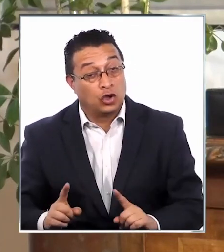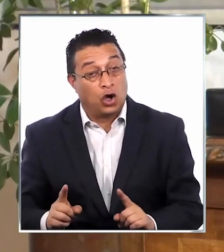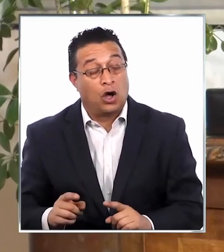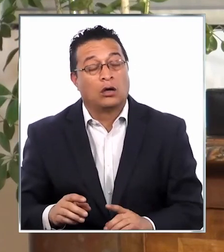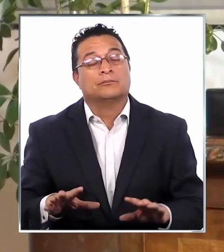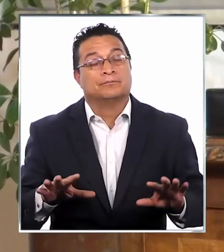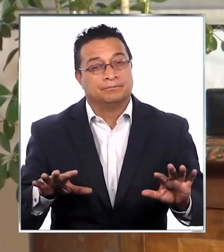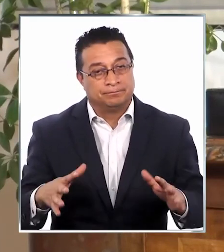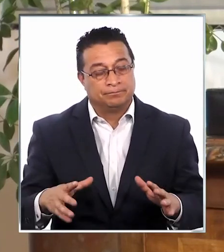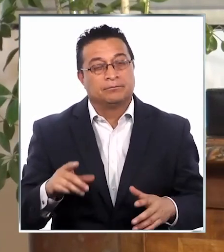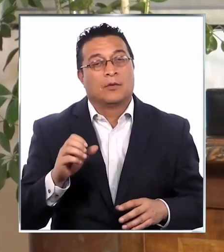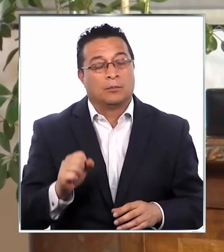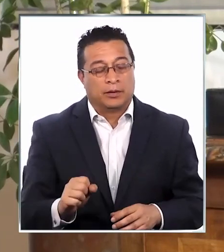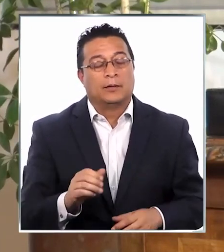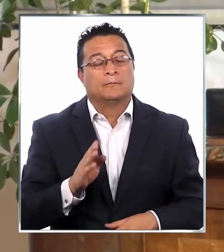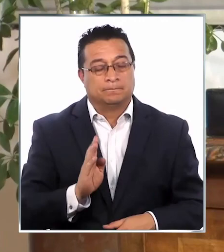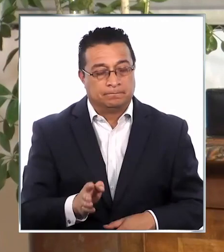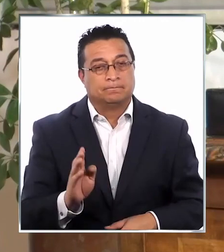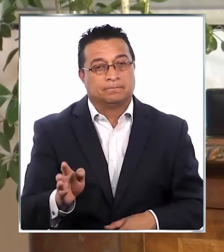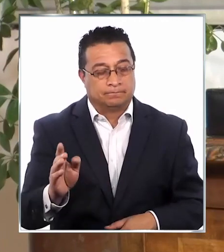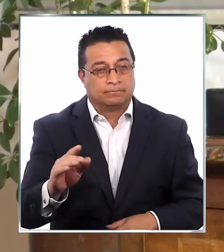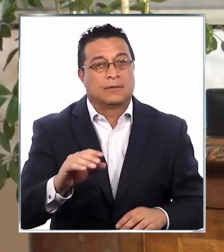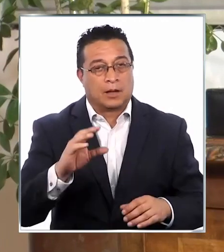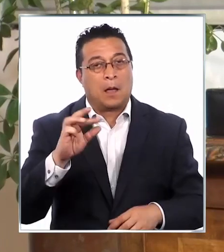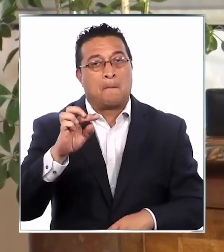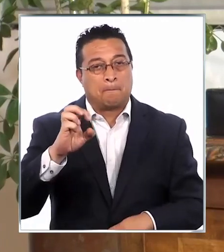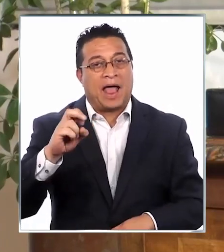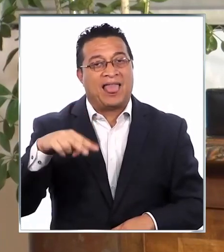que probablemente se va a mantener el